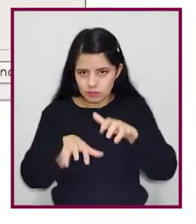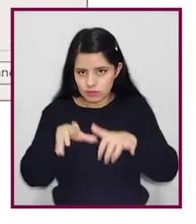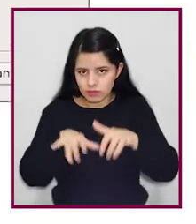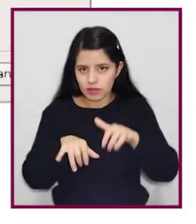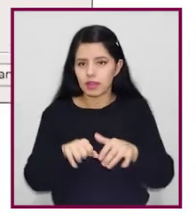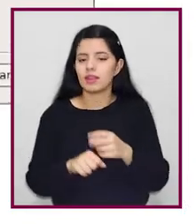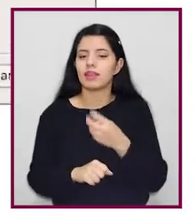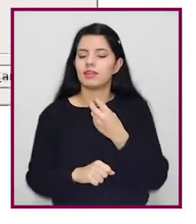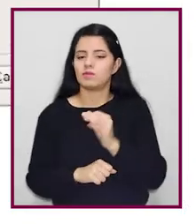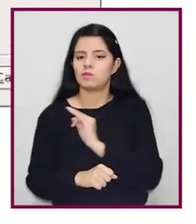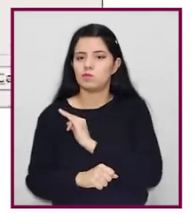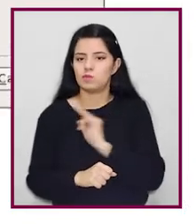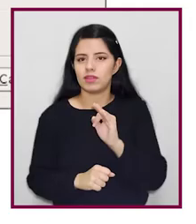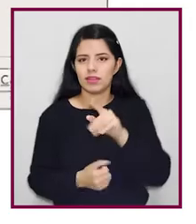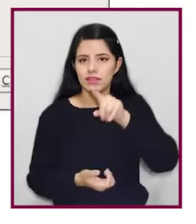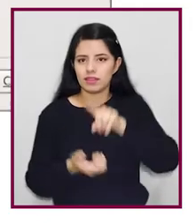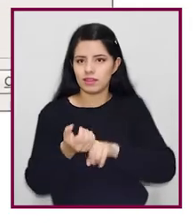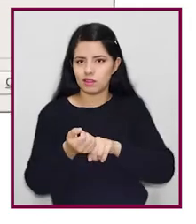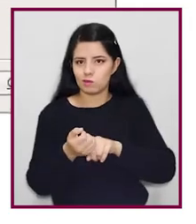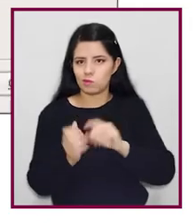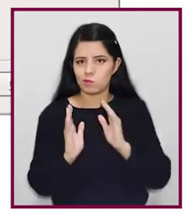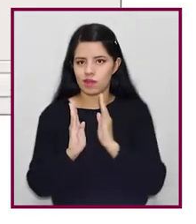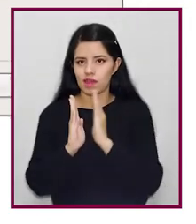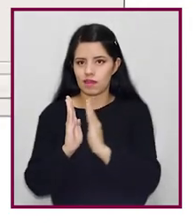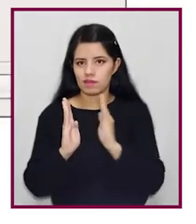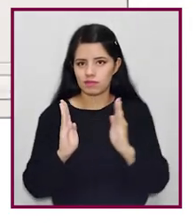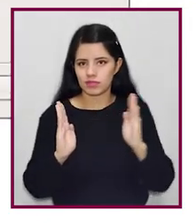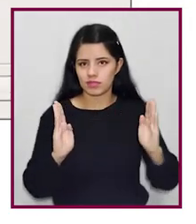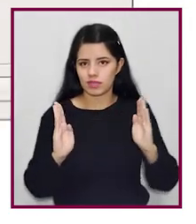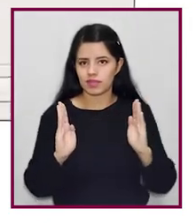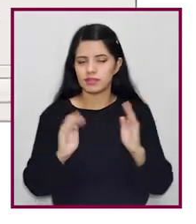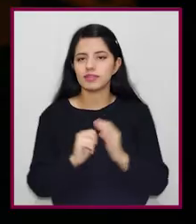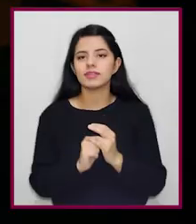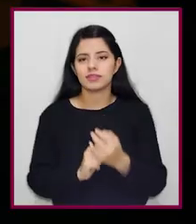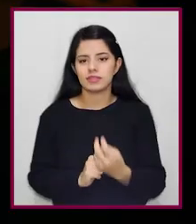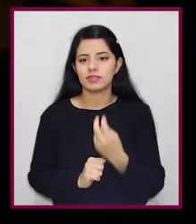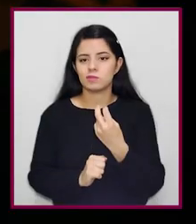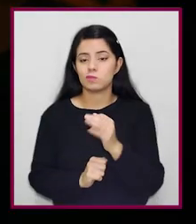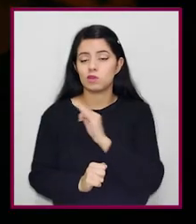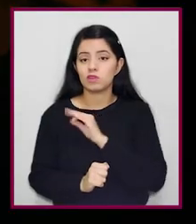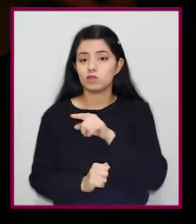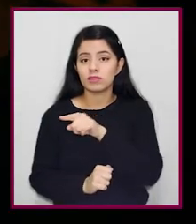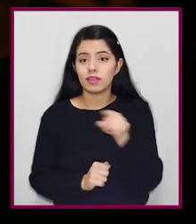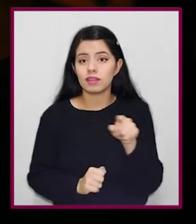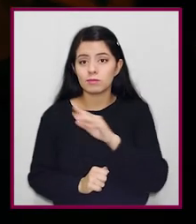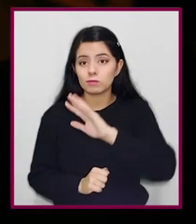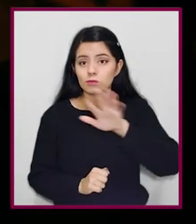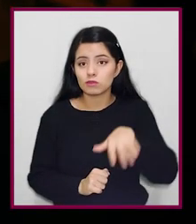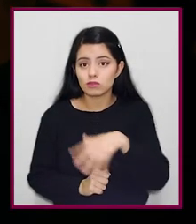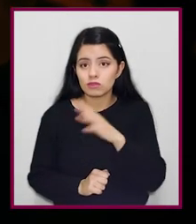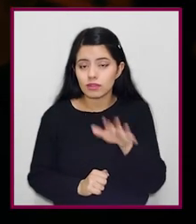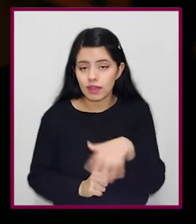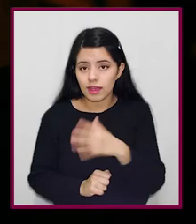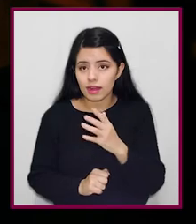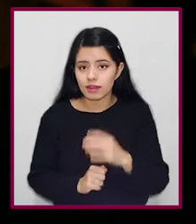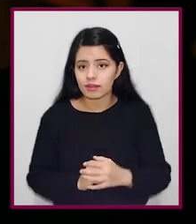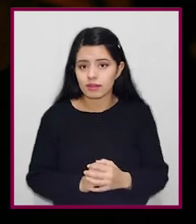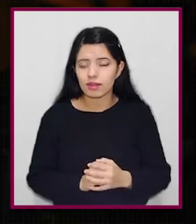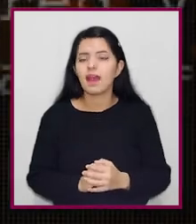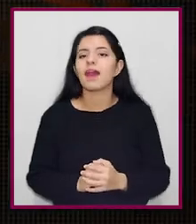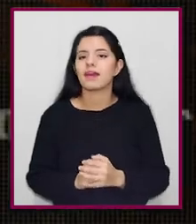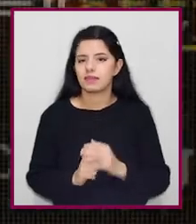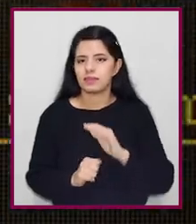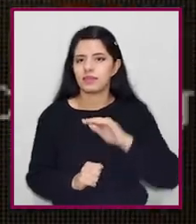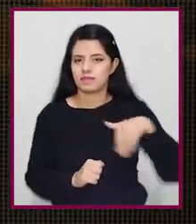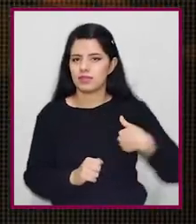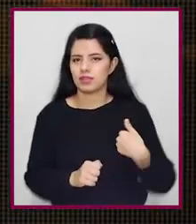quedaba indexada dentro de una base dividida en categorías y así, cuando se realizaba una búsqueda, la base